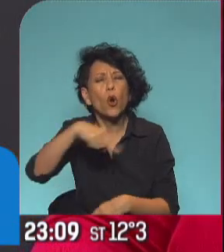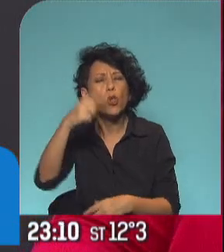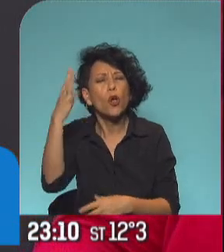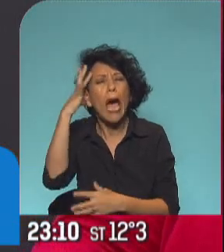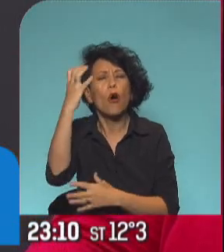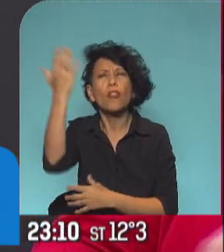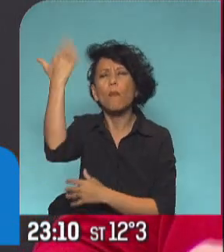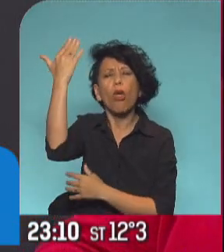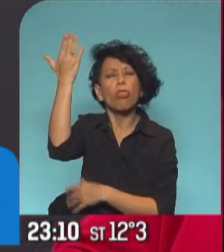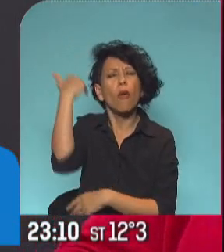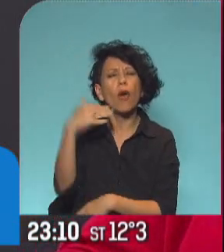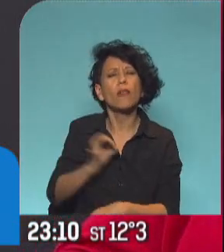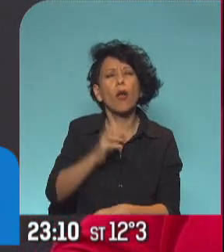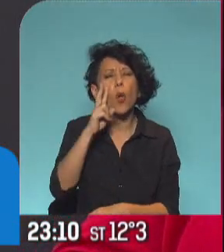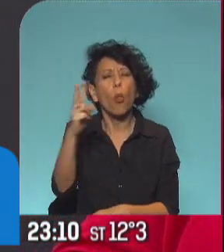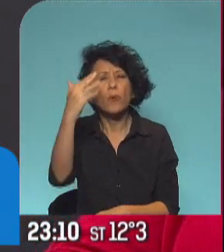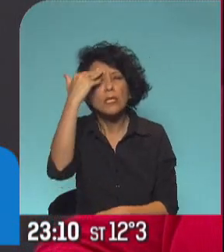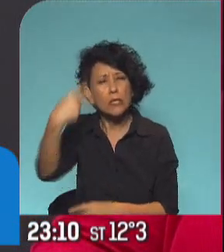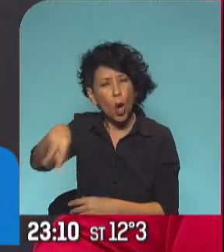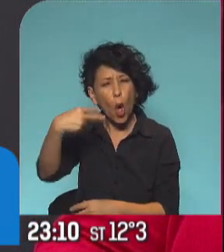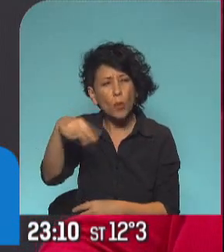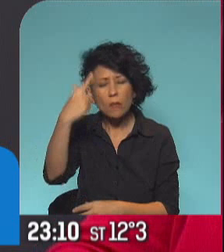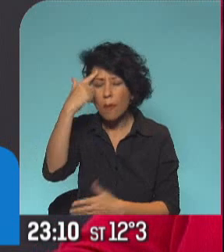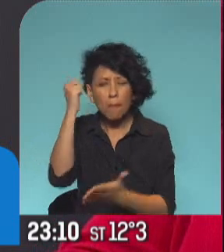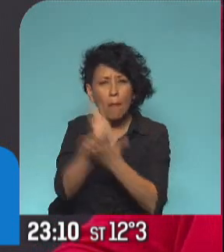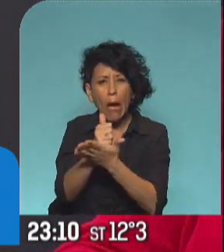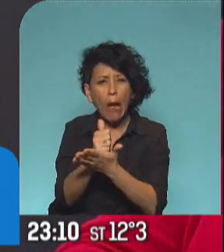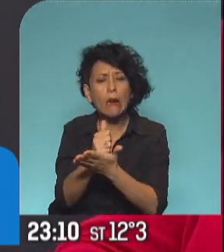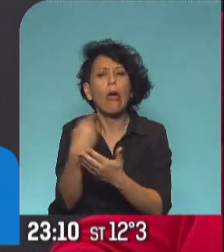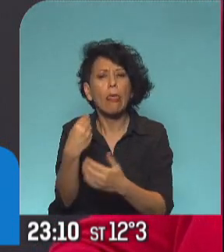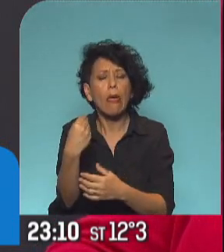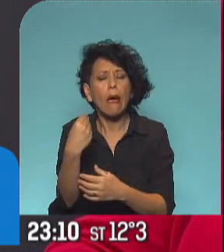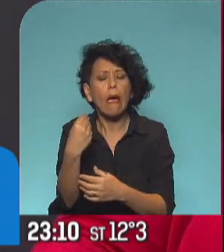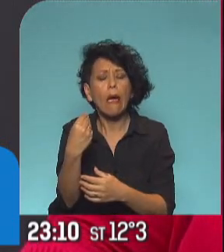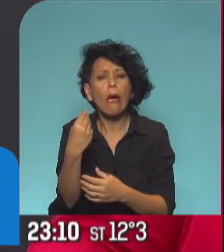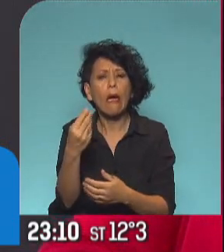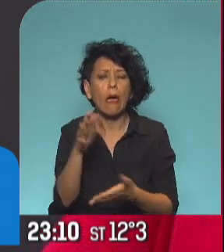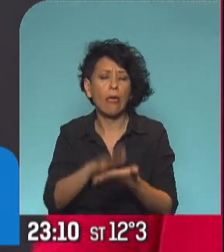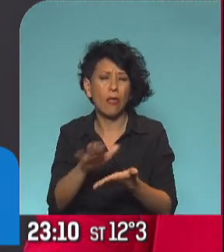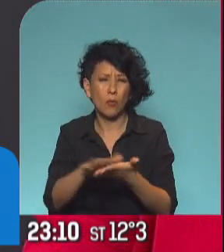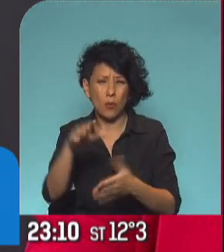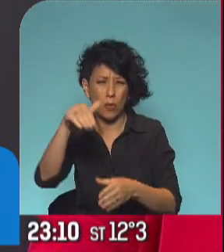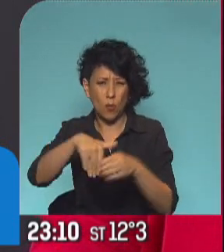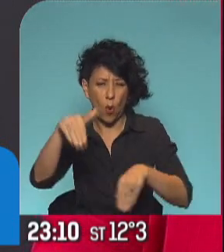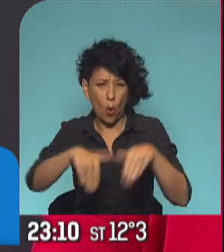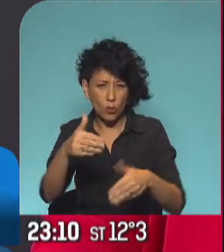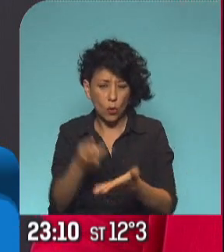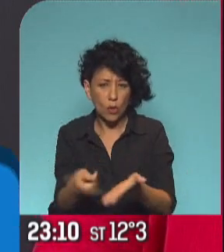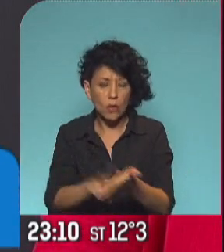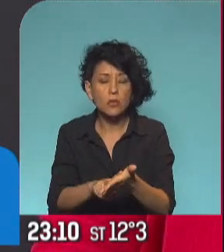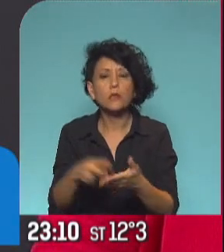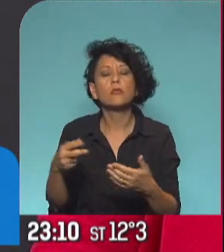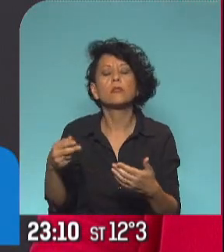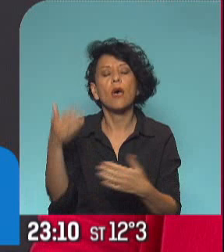de 2015, de noviembre, que fue el debate del balotaje entre Macri y Scioli, y